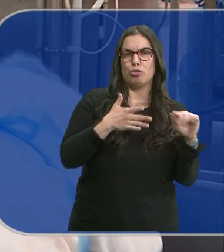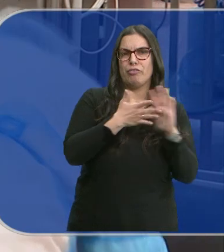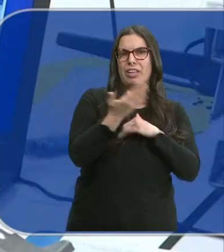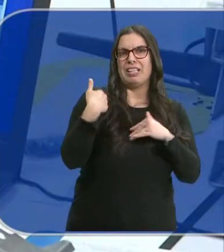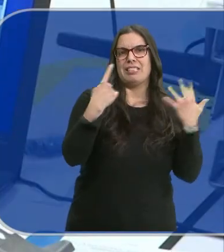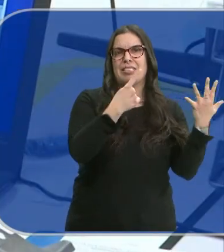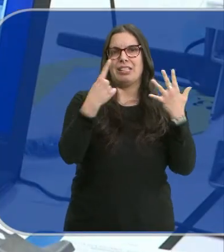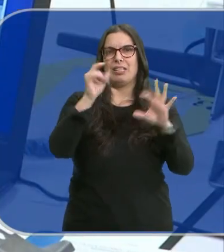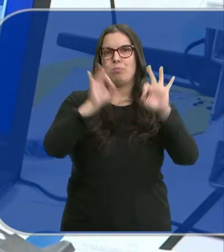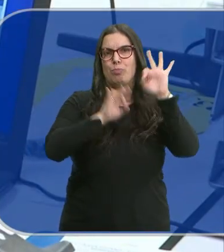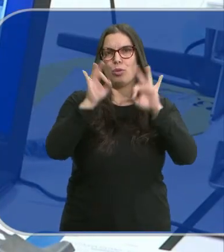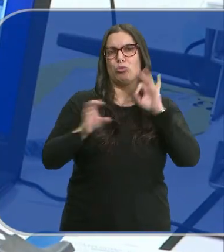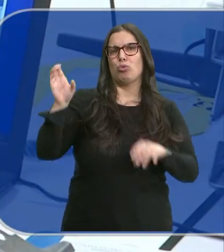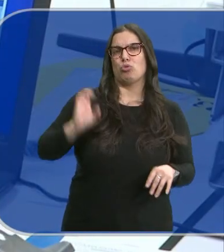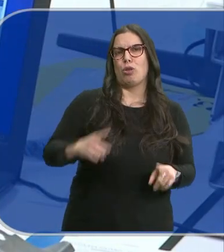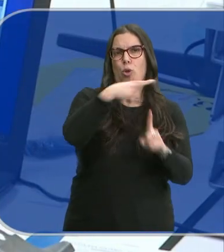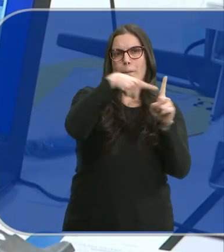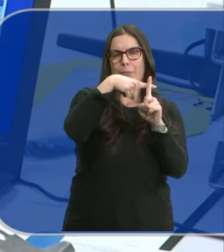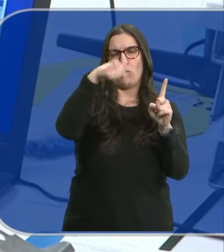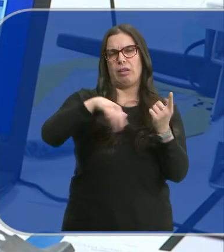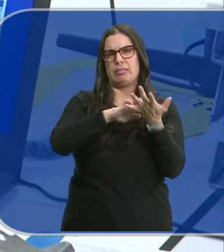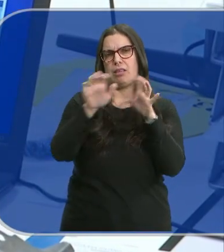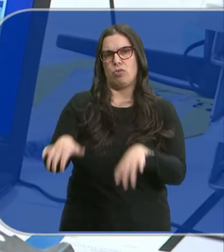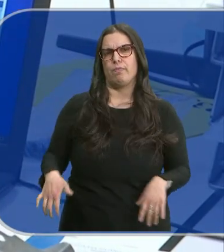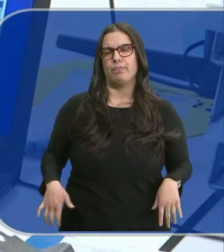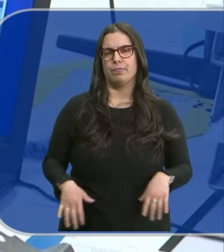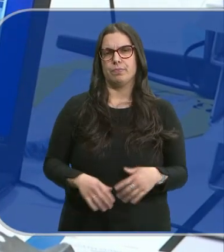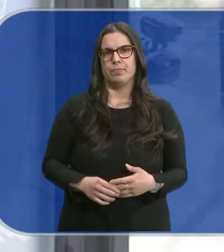el 66% del sueldo medio en Castilla y León.